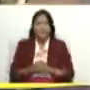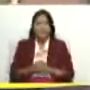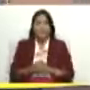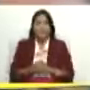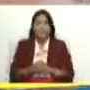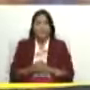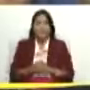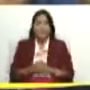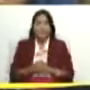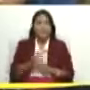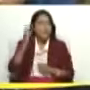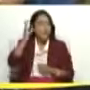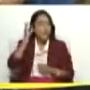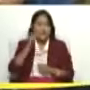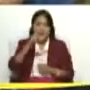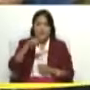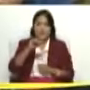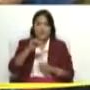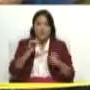marana rojas